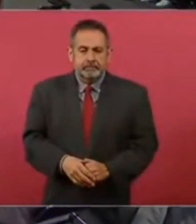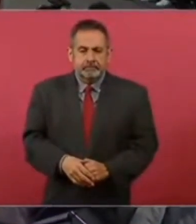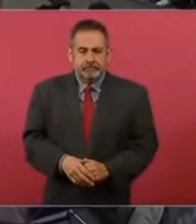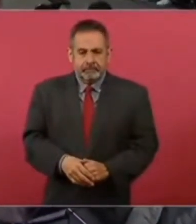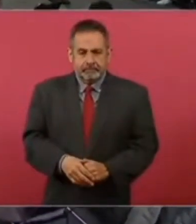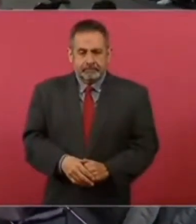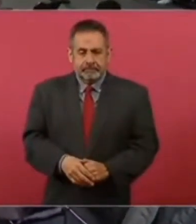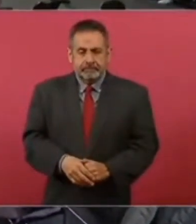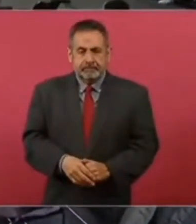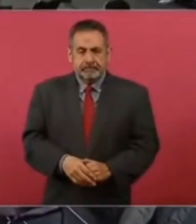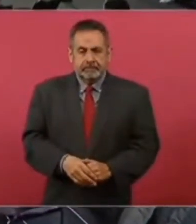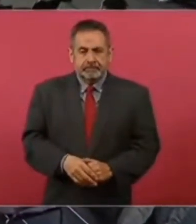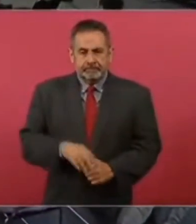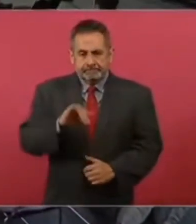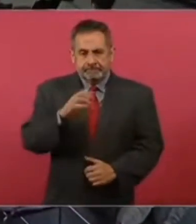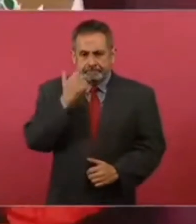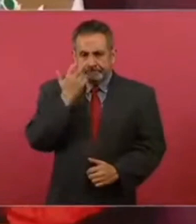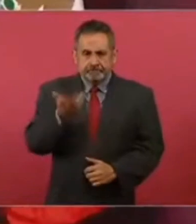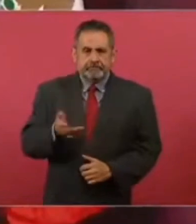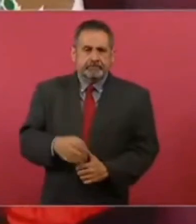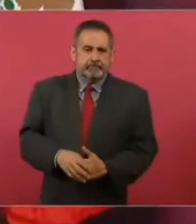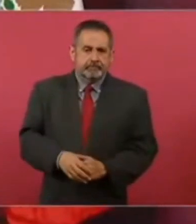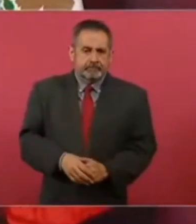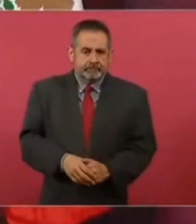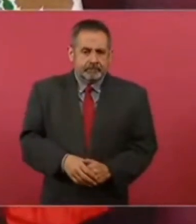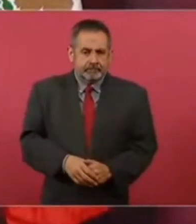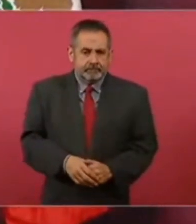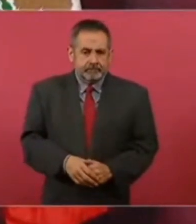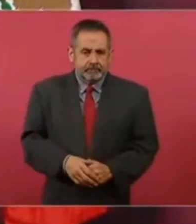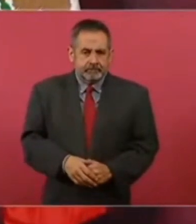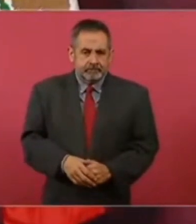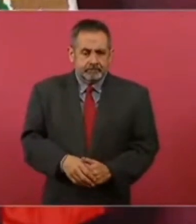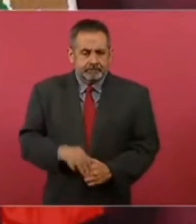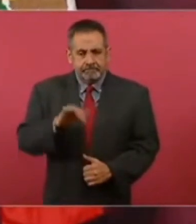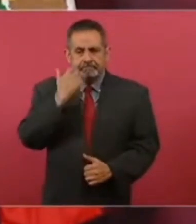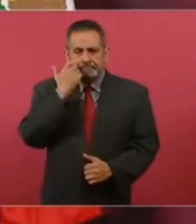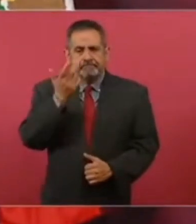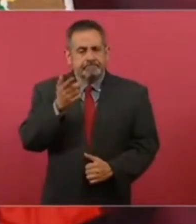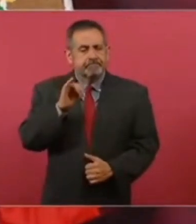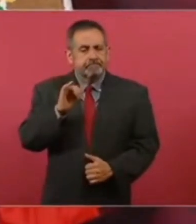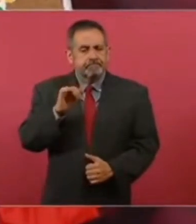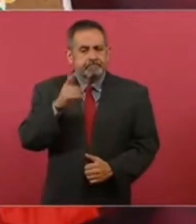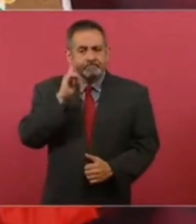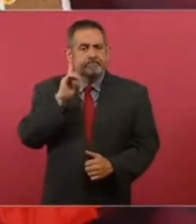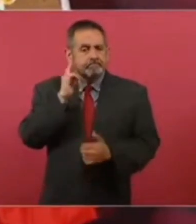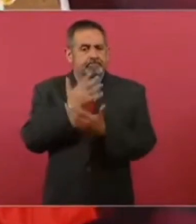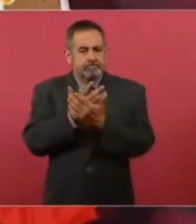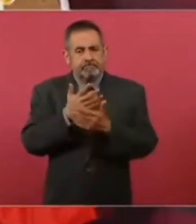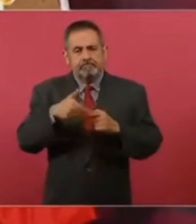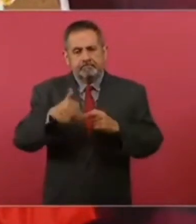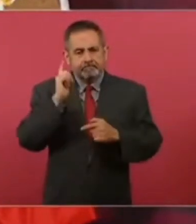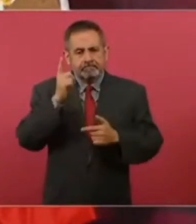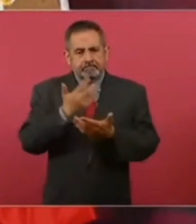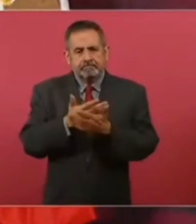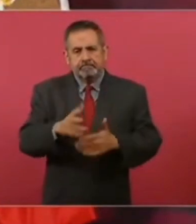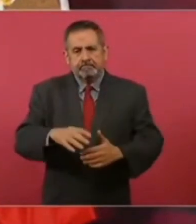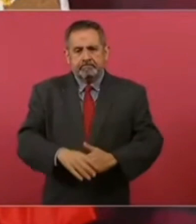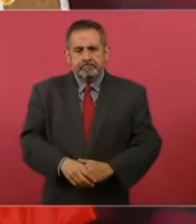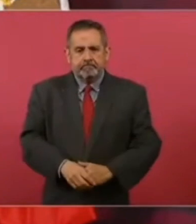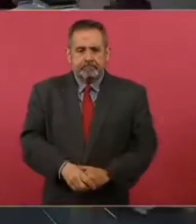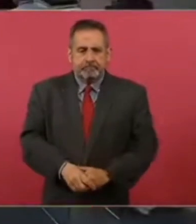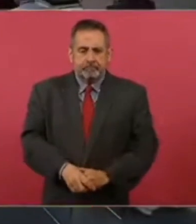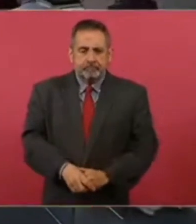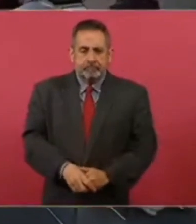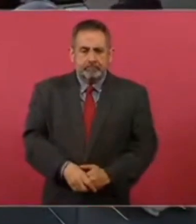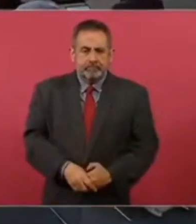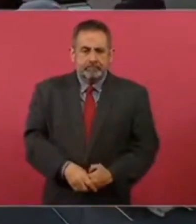Sí, eso lo deseamos. O sea, lo decíamos y vamos a esperar. El señor